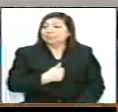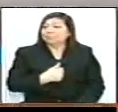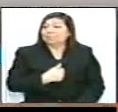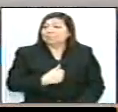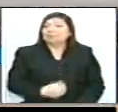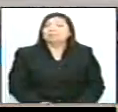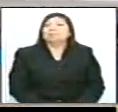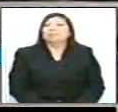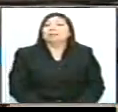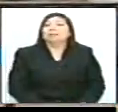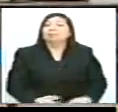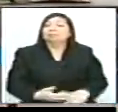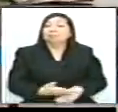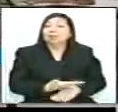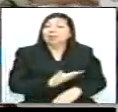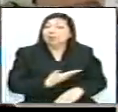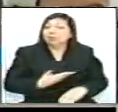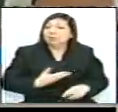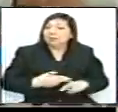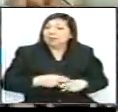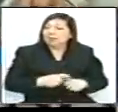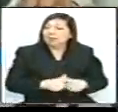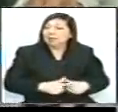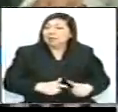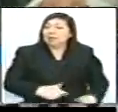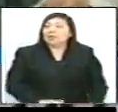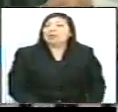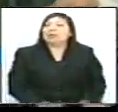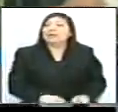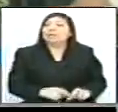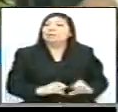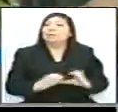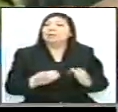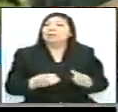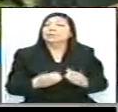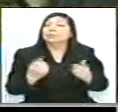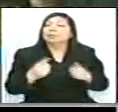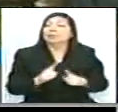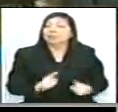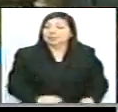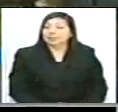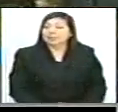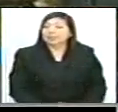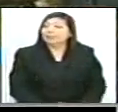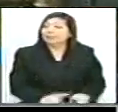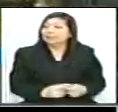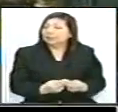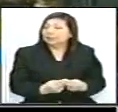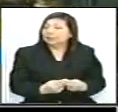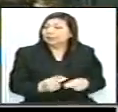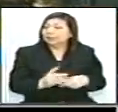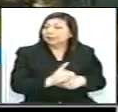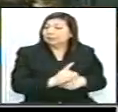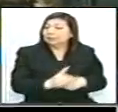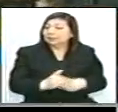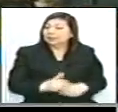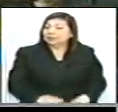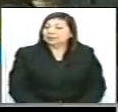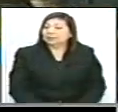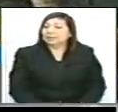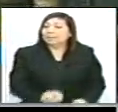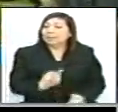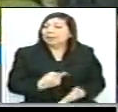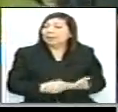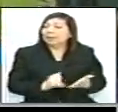lo que respecta a los pliegos de los gobiernos regionales y locales, el Pleno de la Comisión acordó realizar sesiones descentralizadas, con